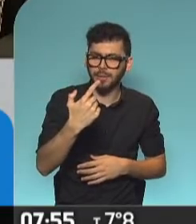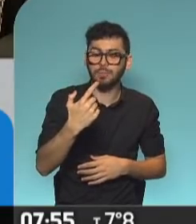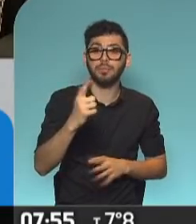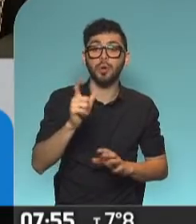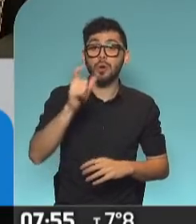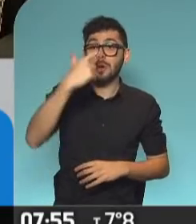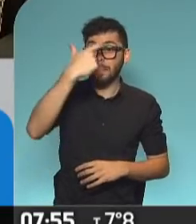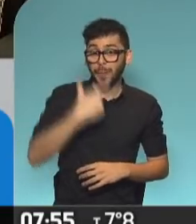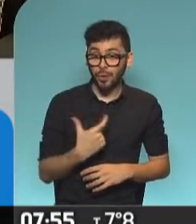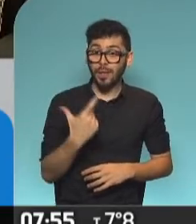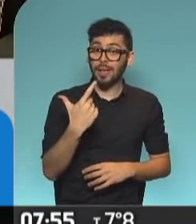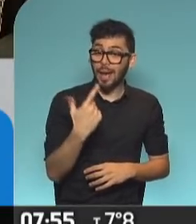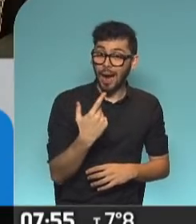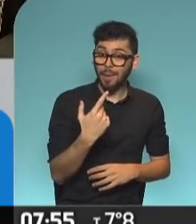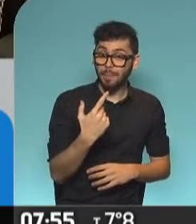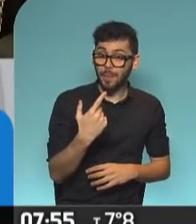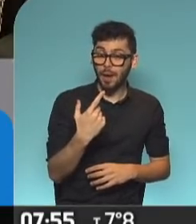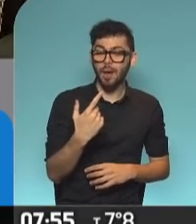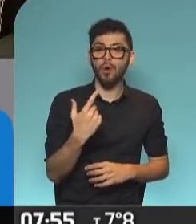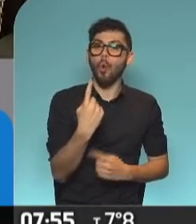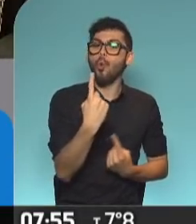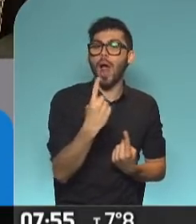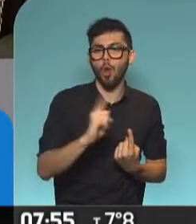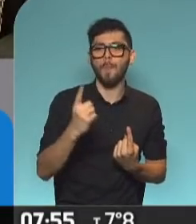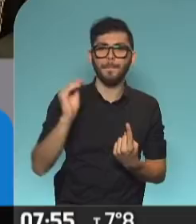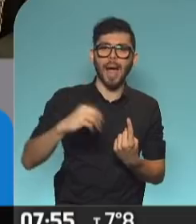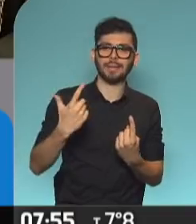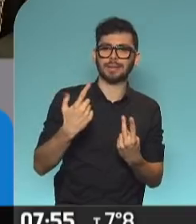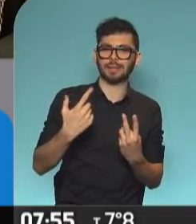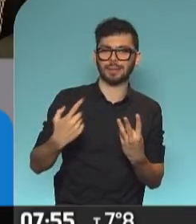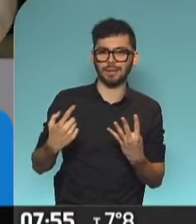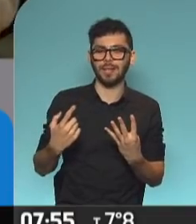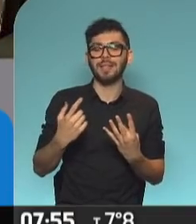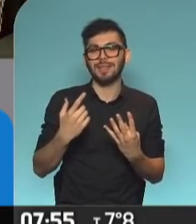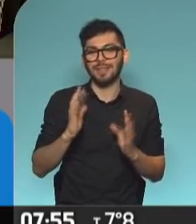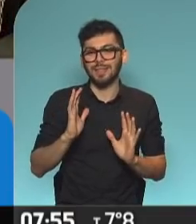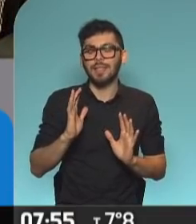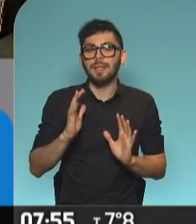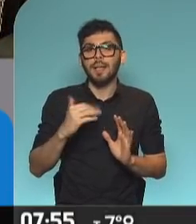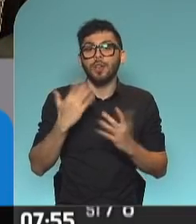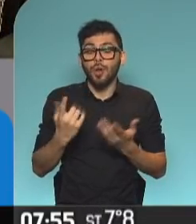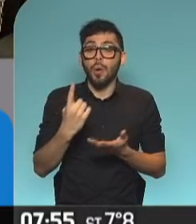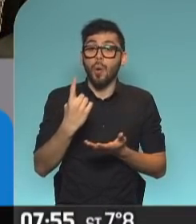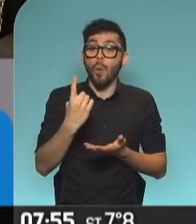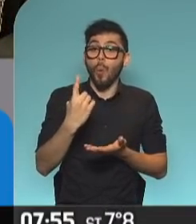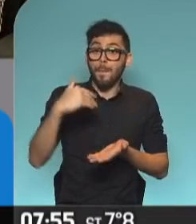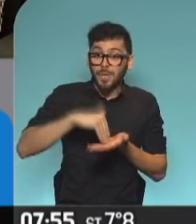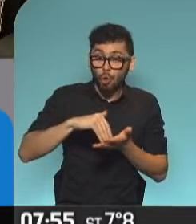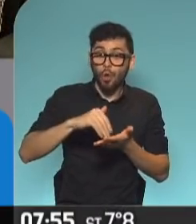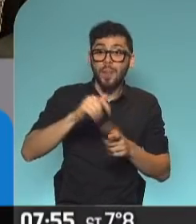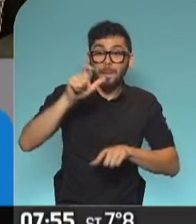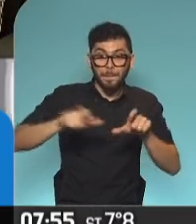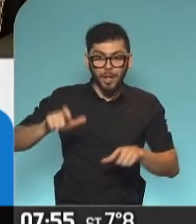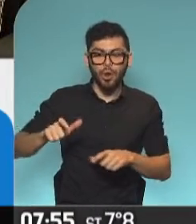también en su mayoría tienen más de un arma registrada, la estadística nos arroja que de ese millón de legítimos usuarios que supo